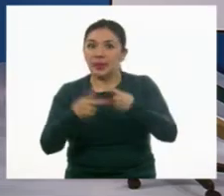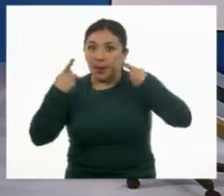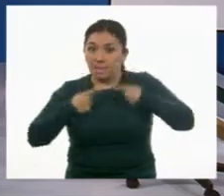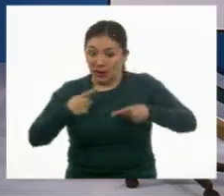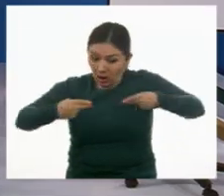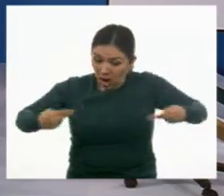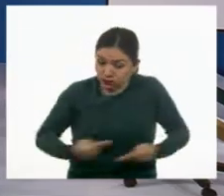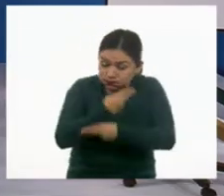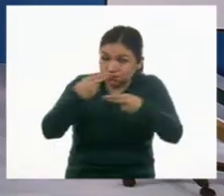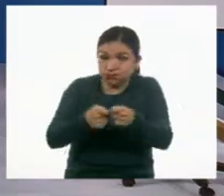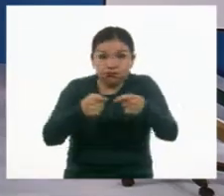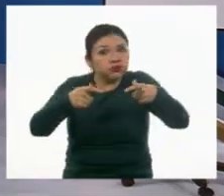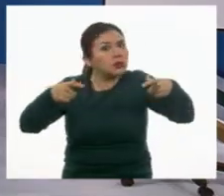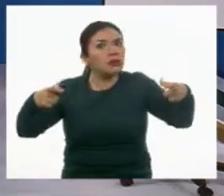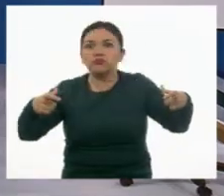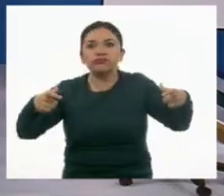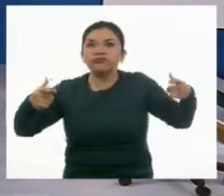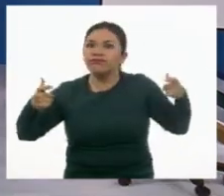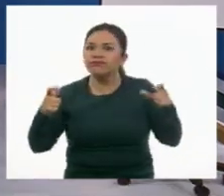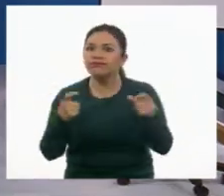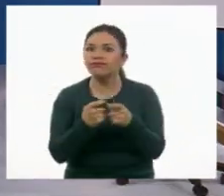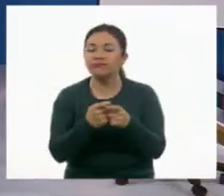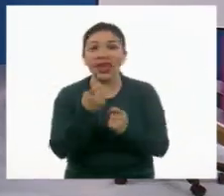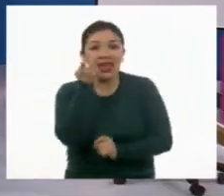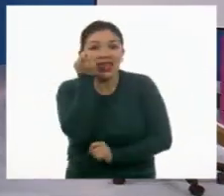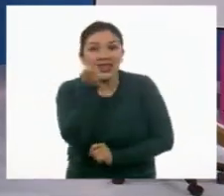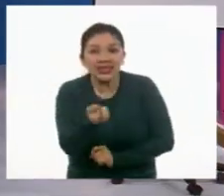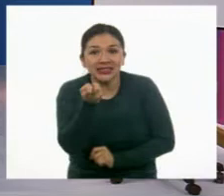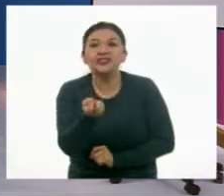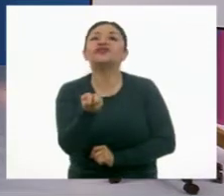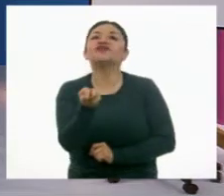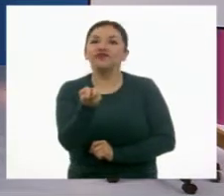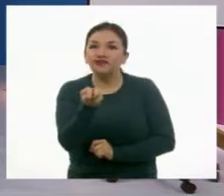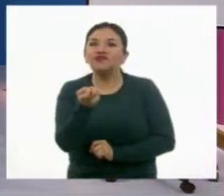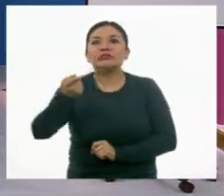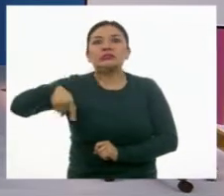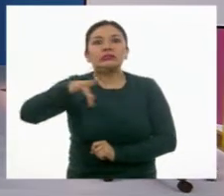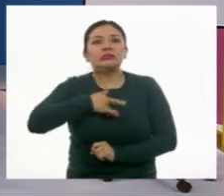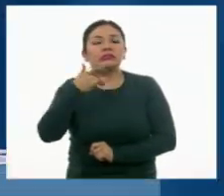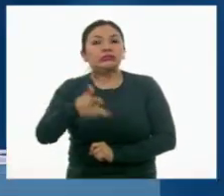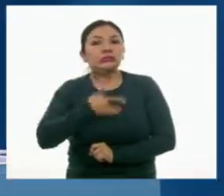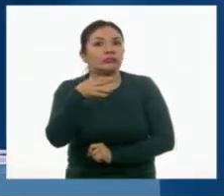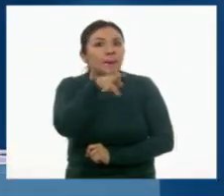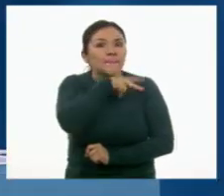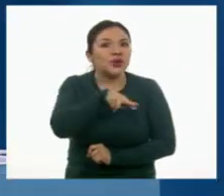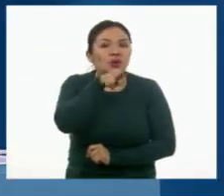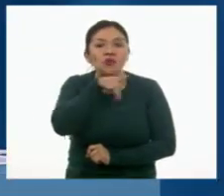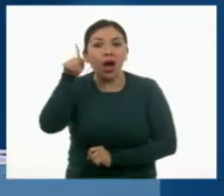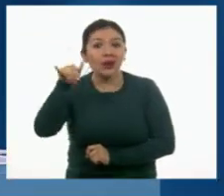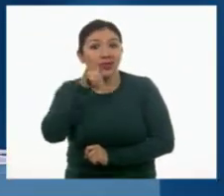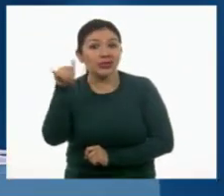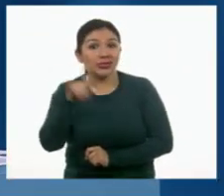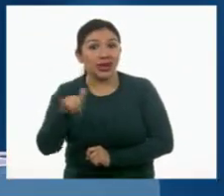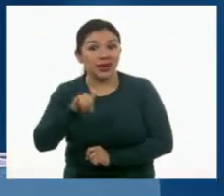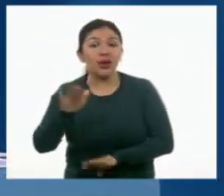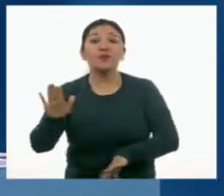su población. Entonces, precisamente esto está alarmando a Italia